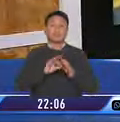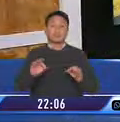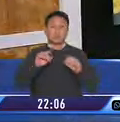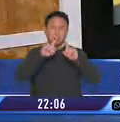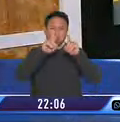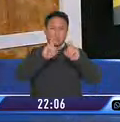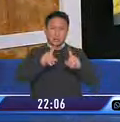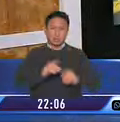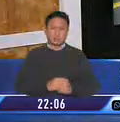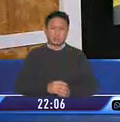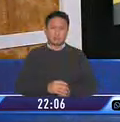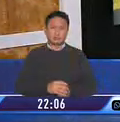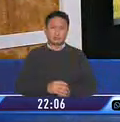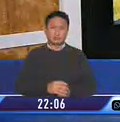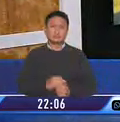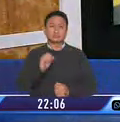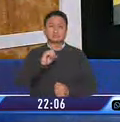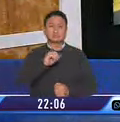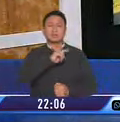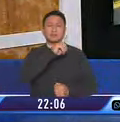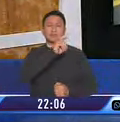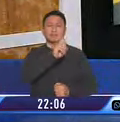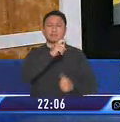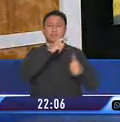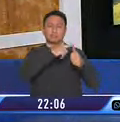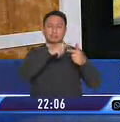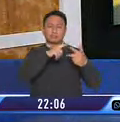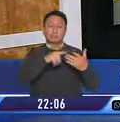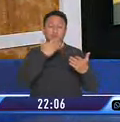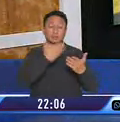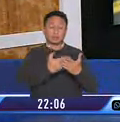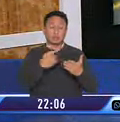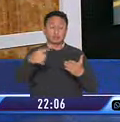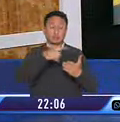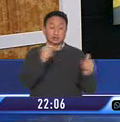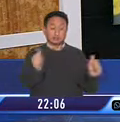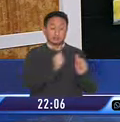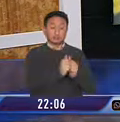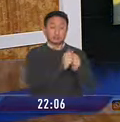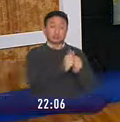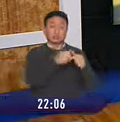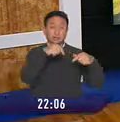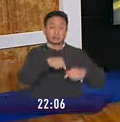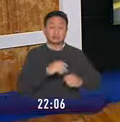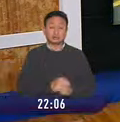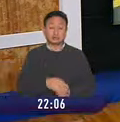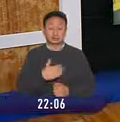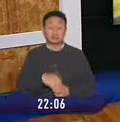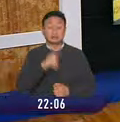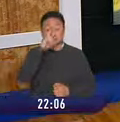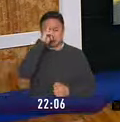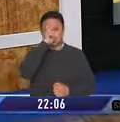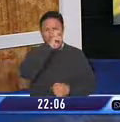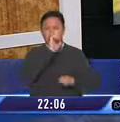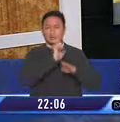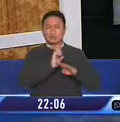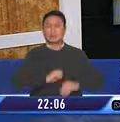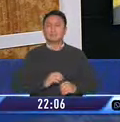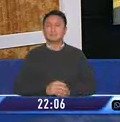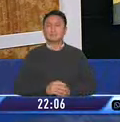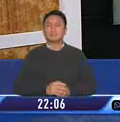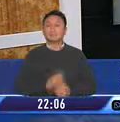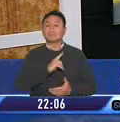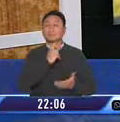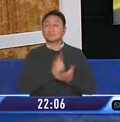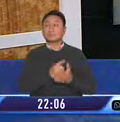preguntas. Sí, algunas. Cuéntame. Valeria, muchísimas gracias por estar a esta hora, en este momento tan complejo para el país. Sin duda